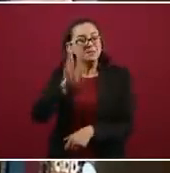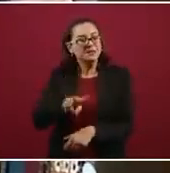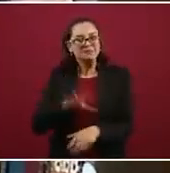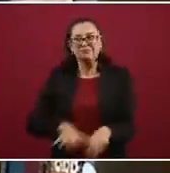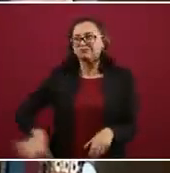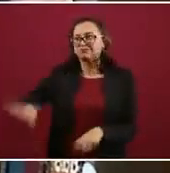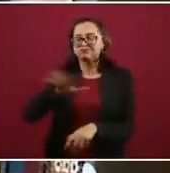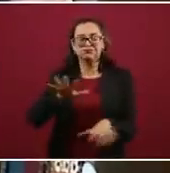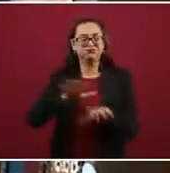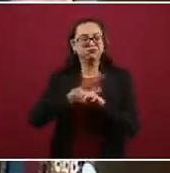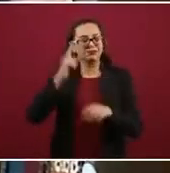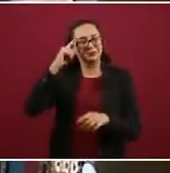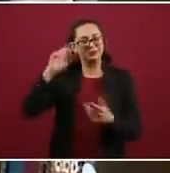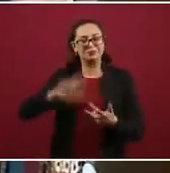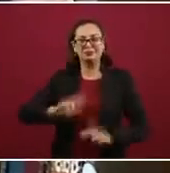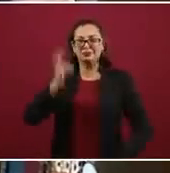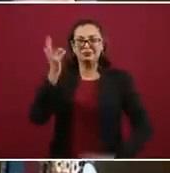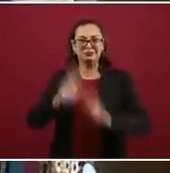social